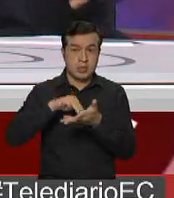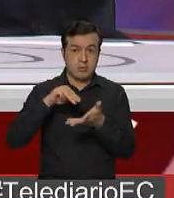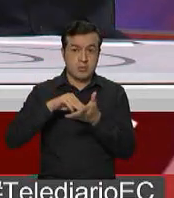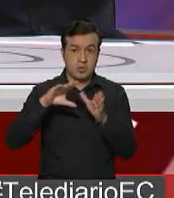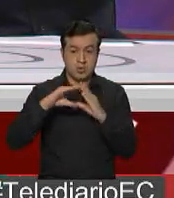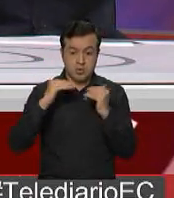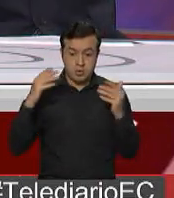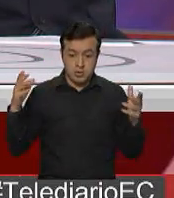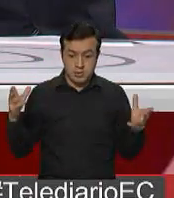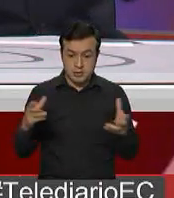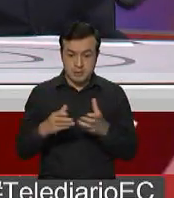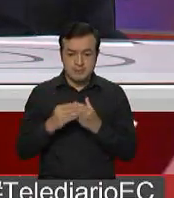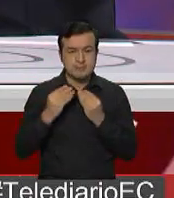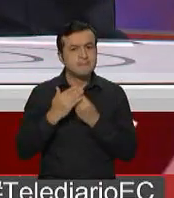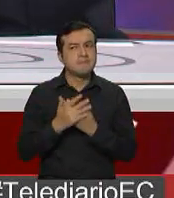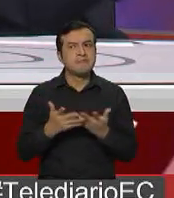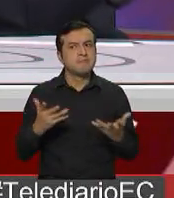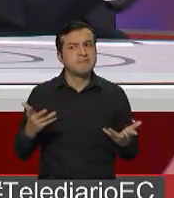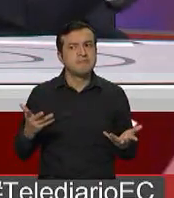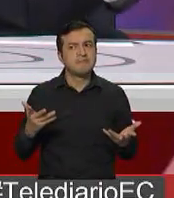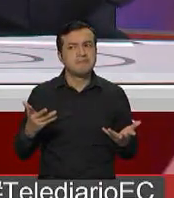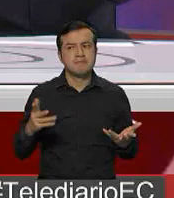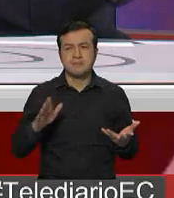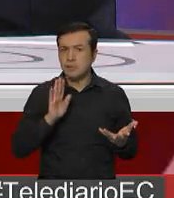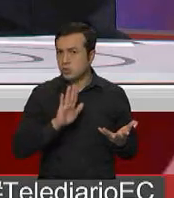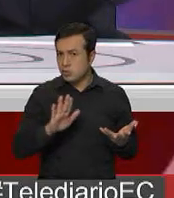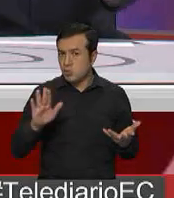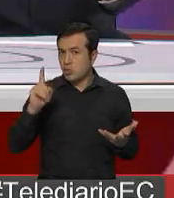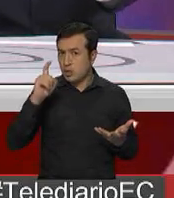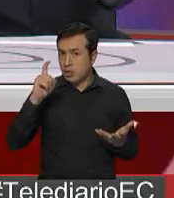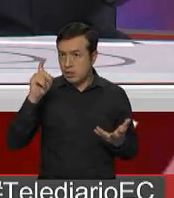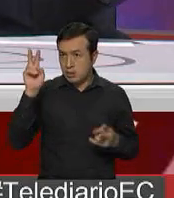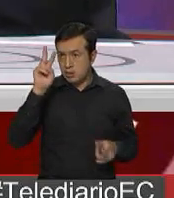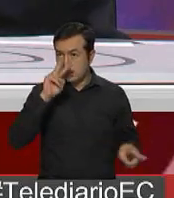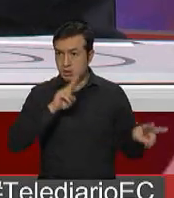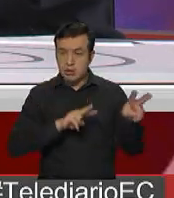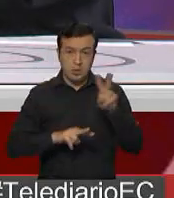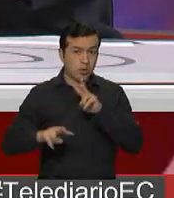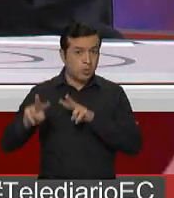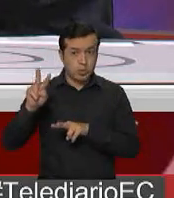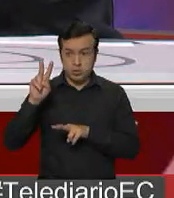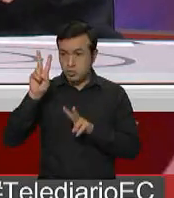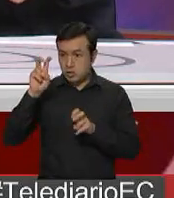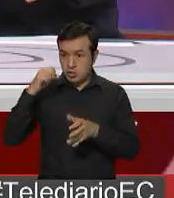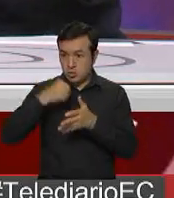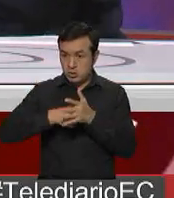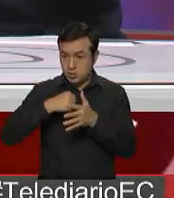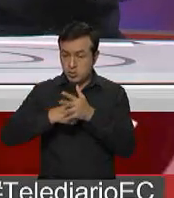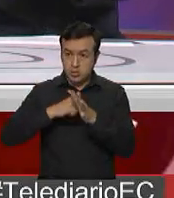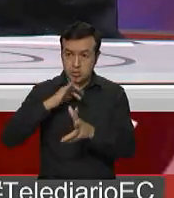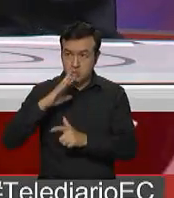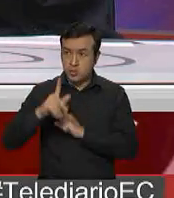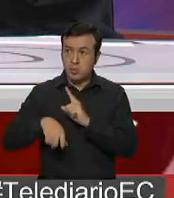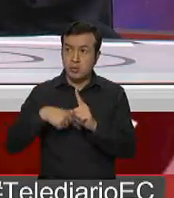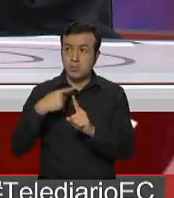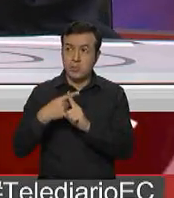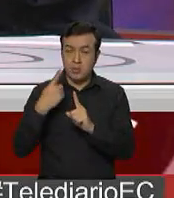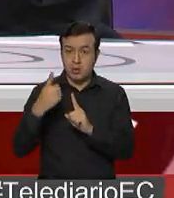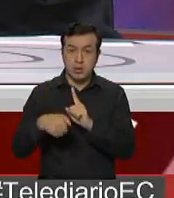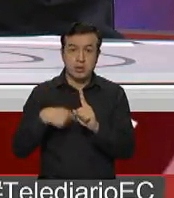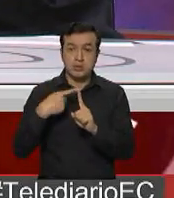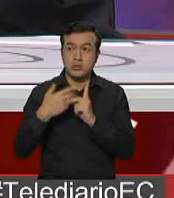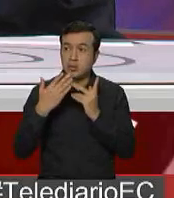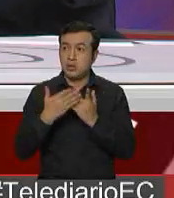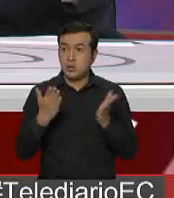Nacional Anticorrupción no son quienes únicamente deben cooperar en el tema de la lucha contra este flagelo social. También hay una contraparte que